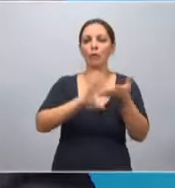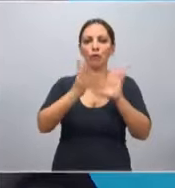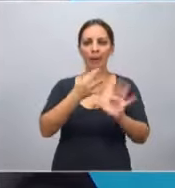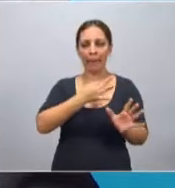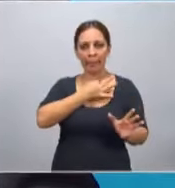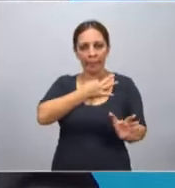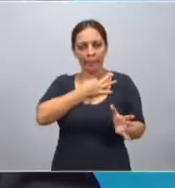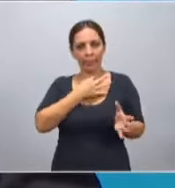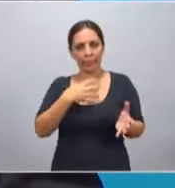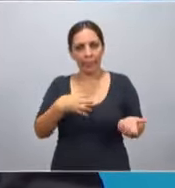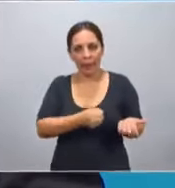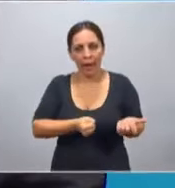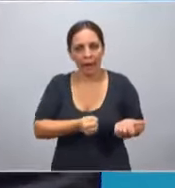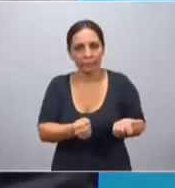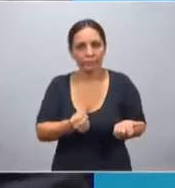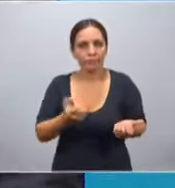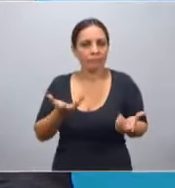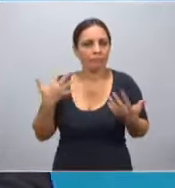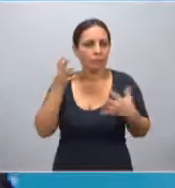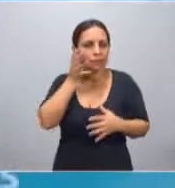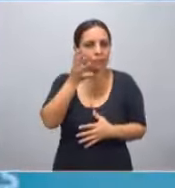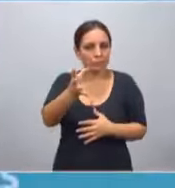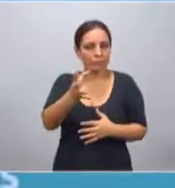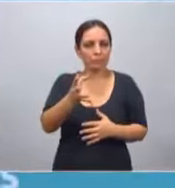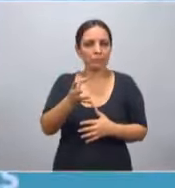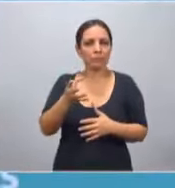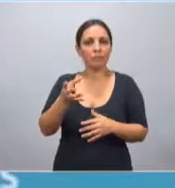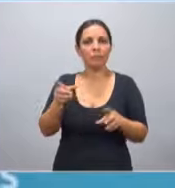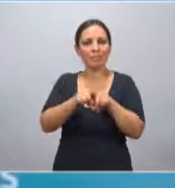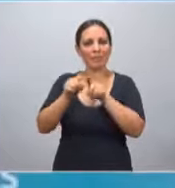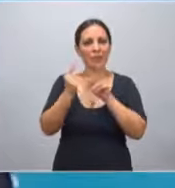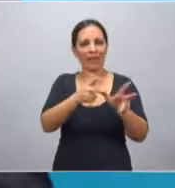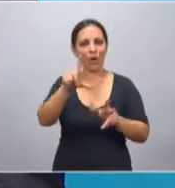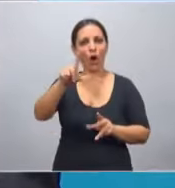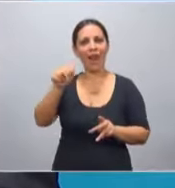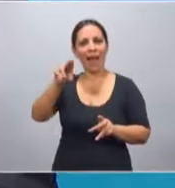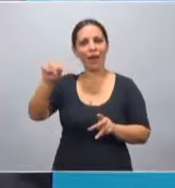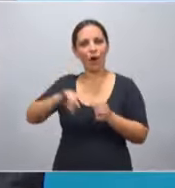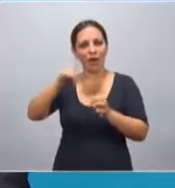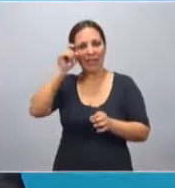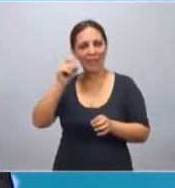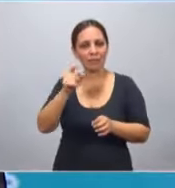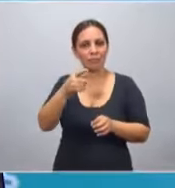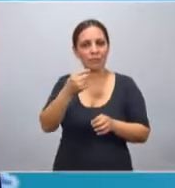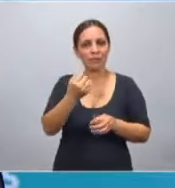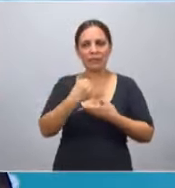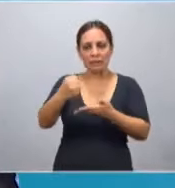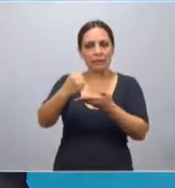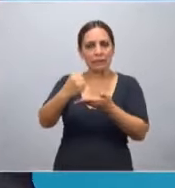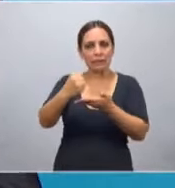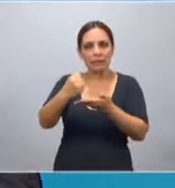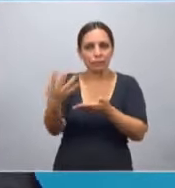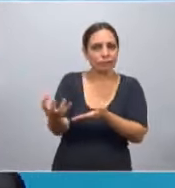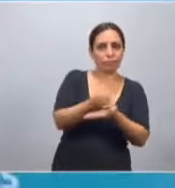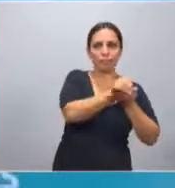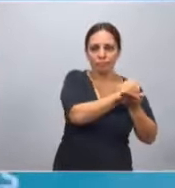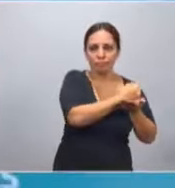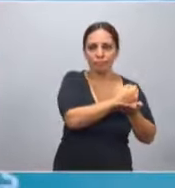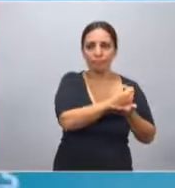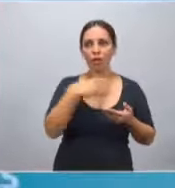ahogo presupuestario esto lo decía El Cuervo recién nos han retirado fondos que son obligación de la ación los estamos